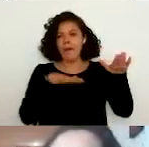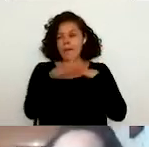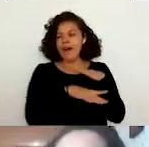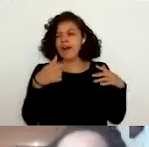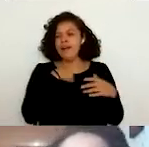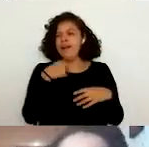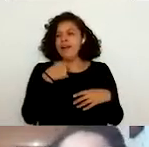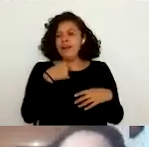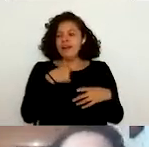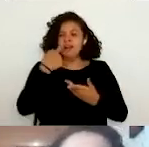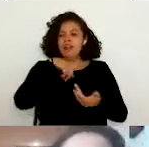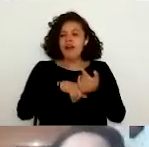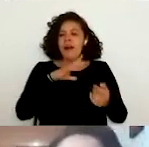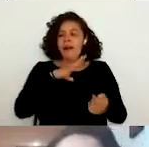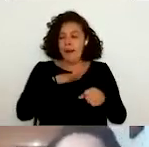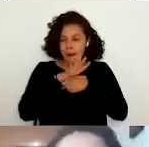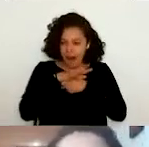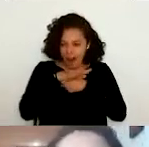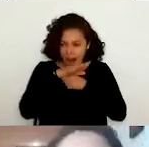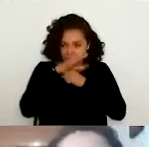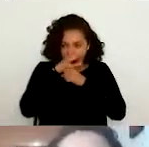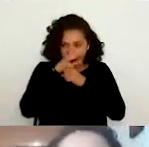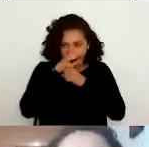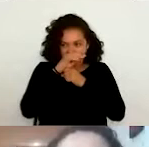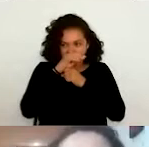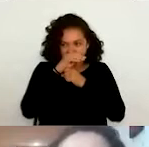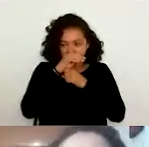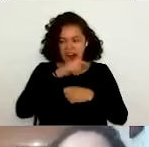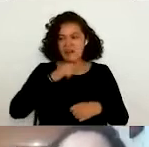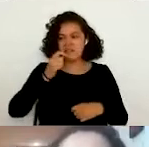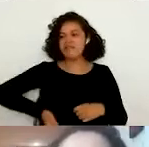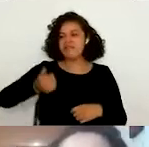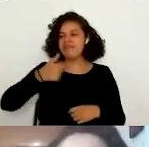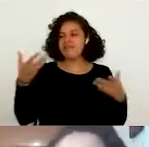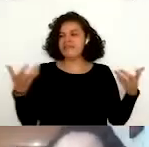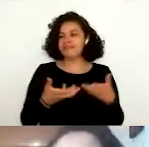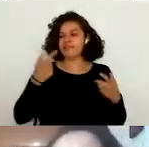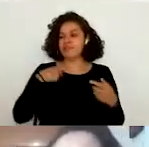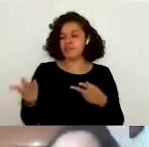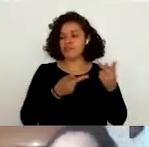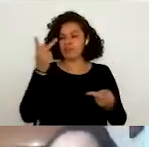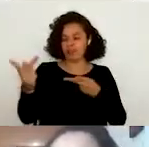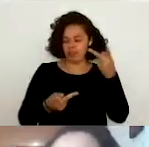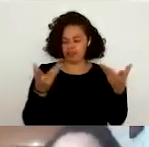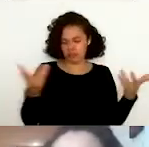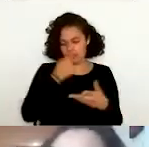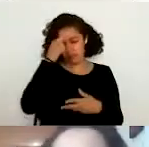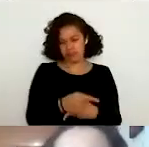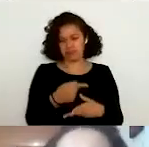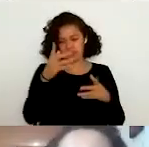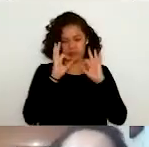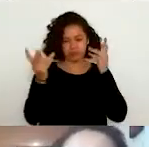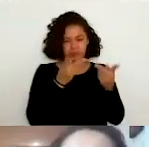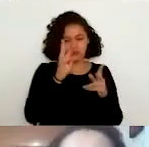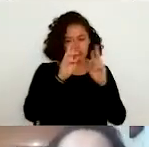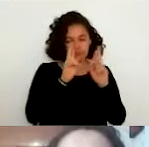va a contener. Y lo primero que voy a hacer es plantearme algunas preguntas para comenzar con la formulación,